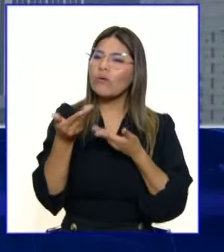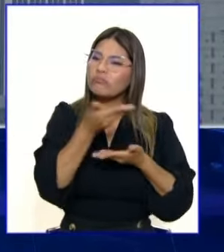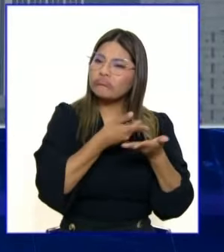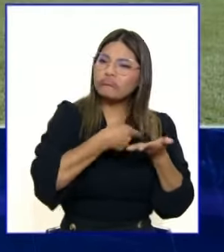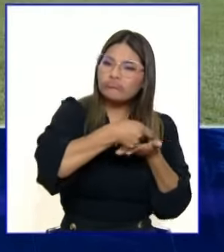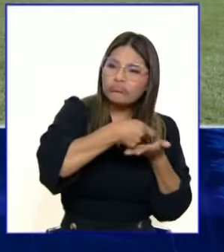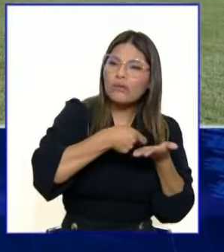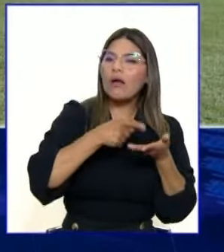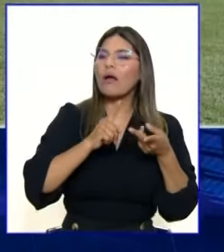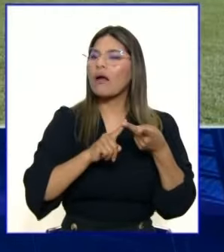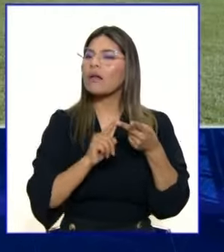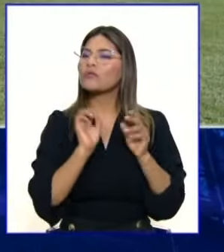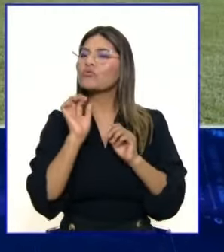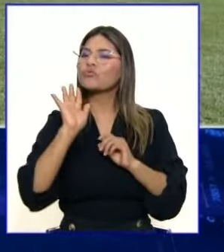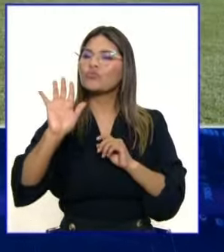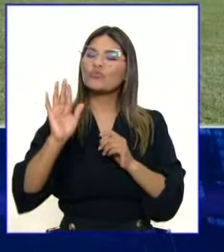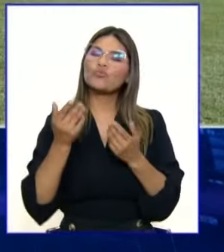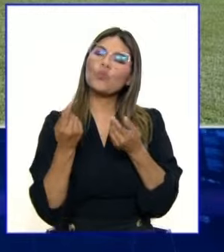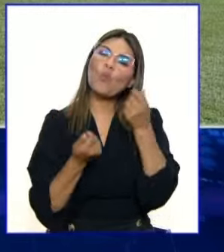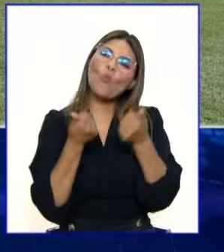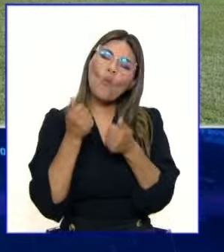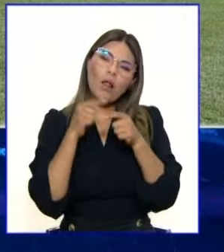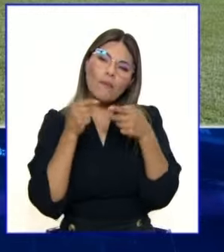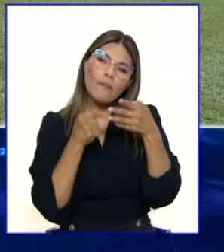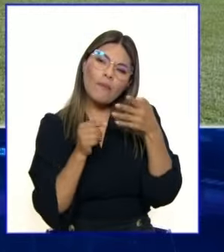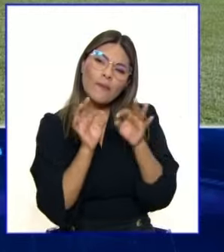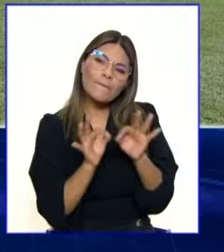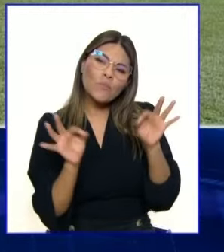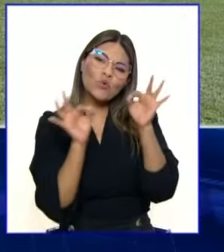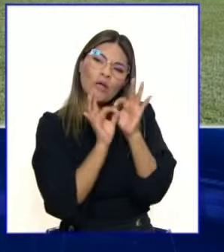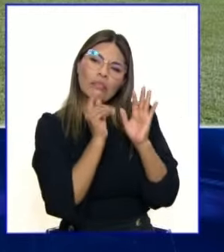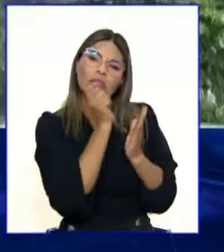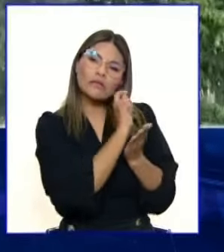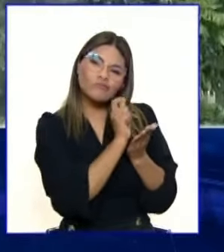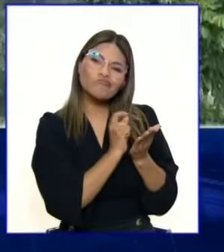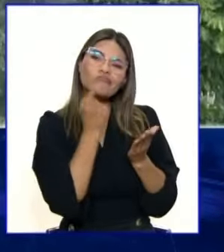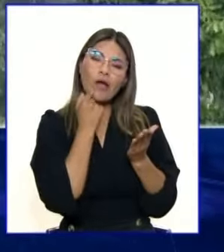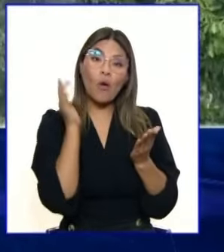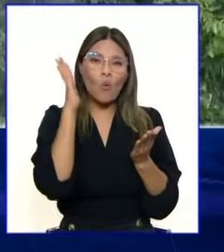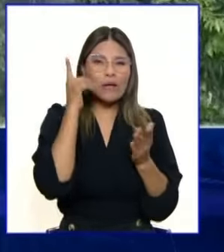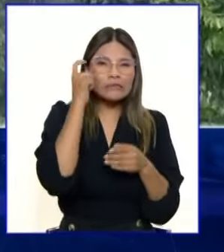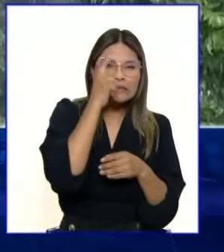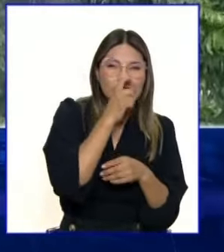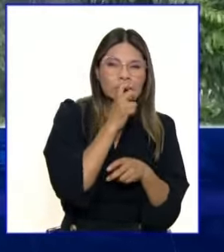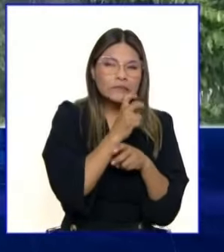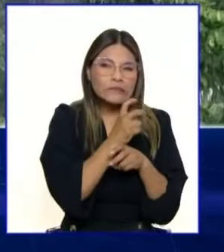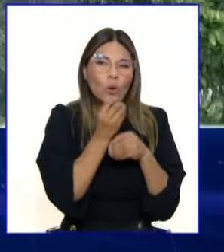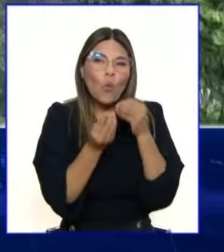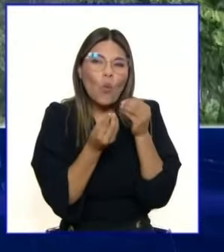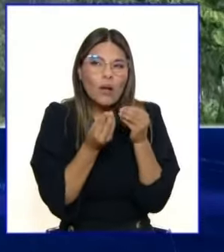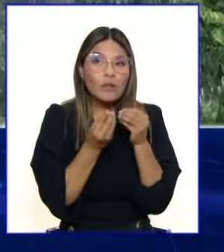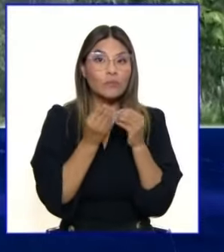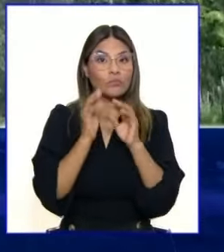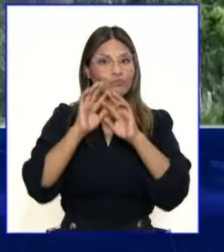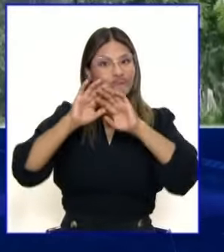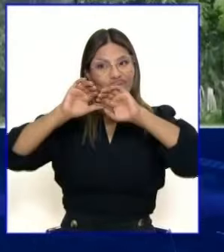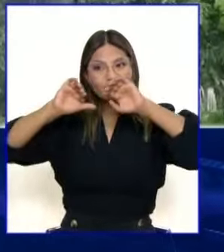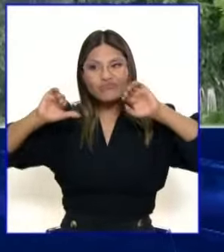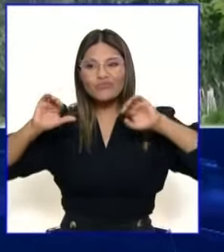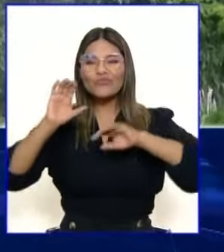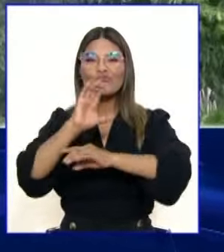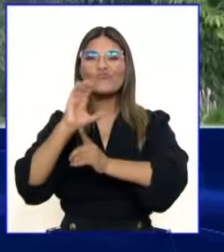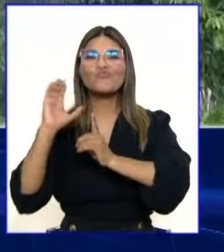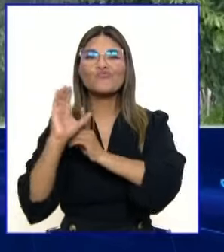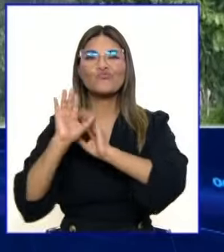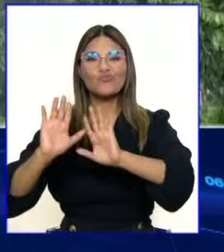negociación, cuáles son las, digamos, los aspectos que podrían ser difíciles en negociación, y por tanto, si uno los conoce